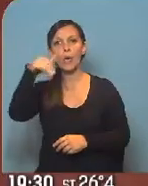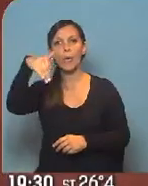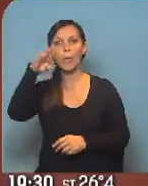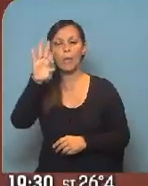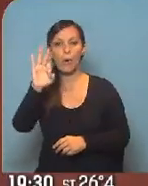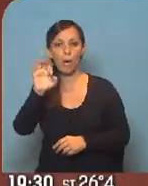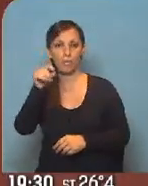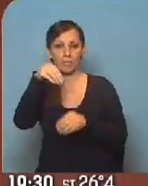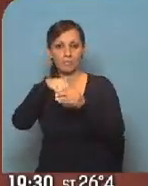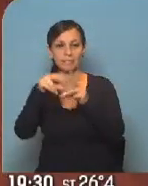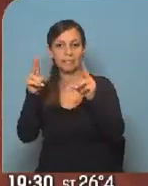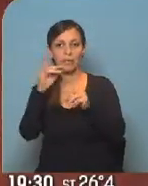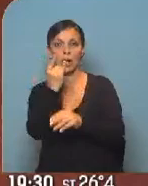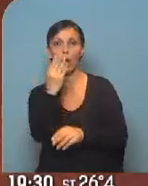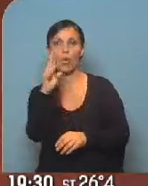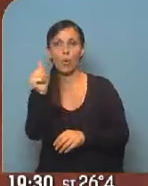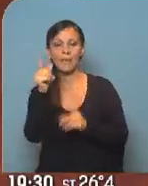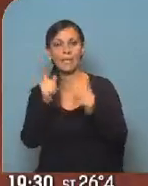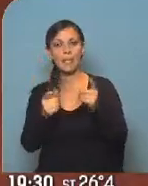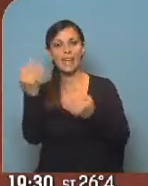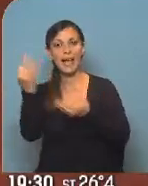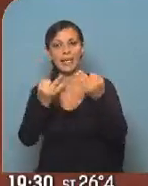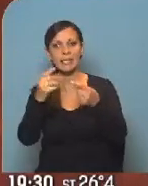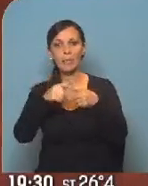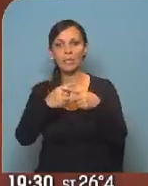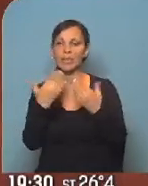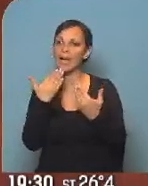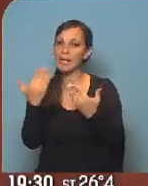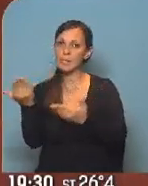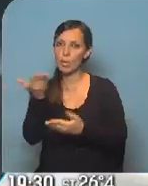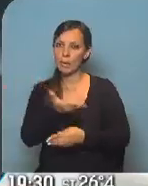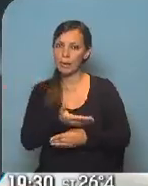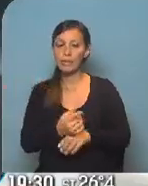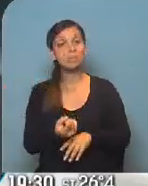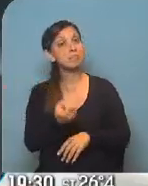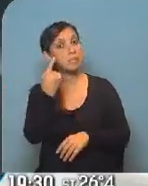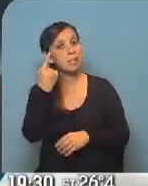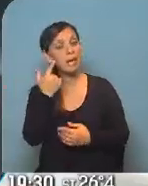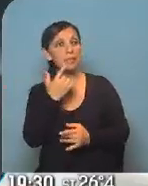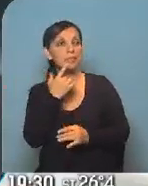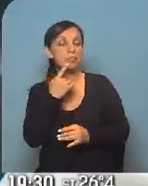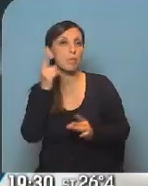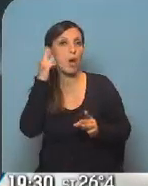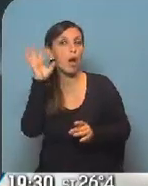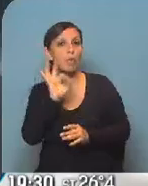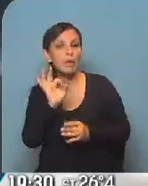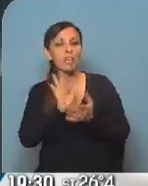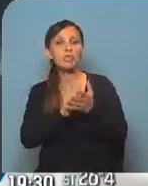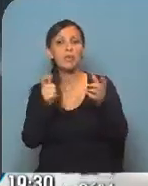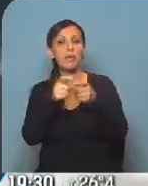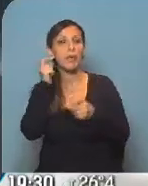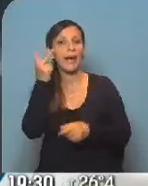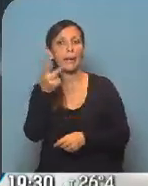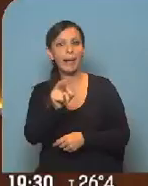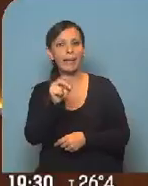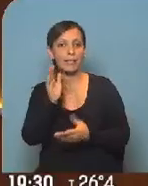analista político. Gracias por estar acá, Gabriel. Por favor, gracias a ustedes, buenas tardes. Primera reflexión de lo ocurrido con el Grupo de los 20, esta reunión de Buenos Aires que hemos tenido este